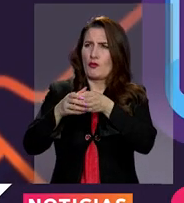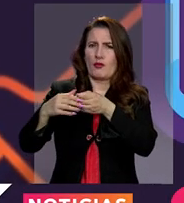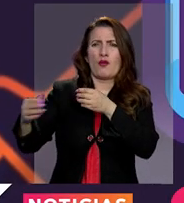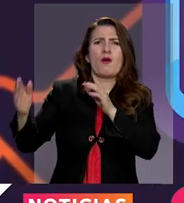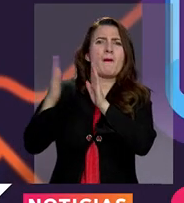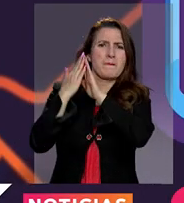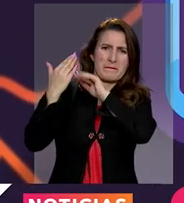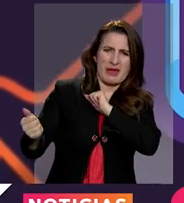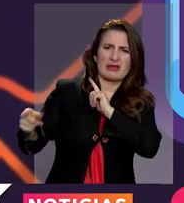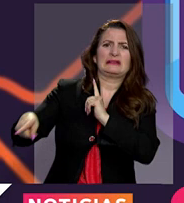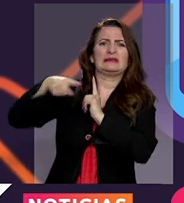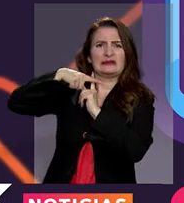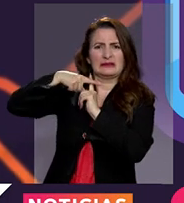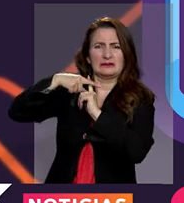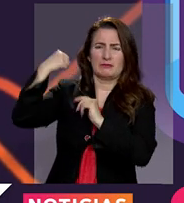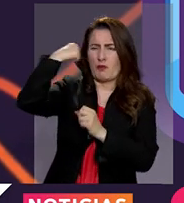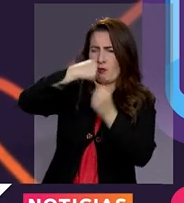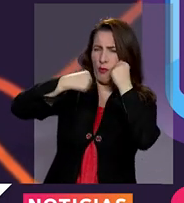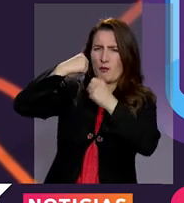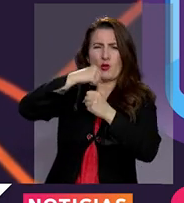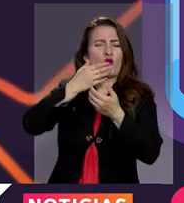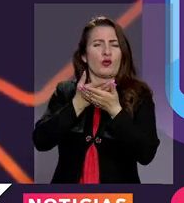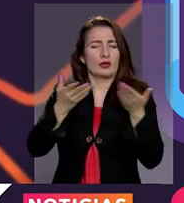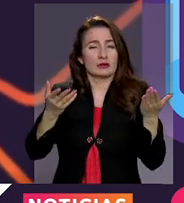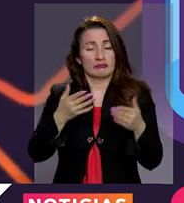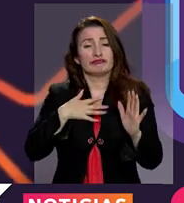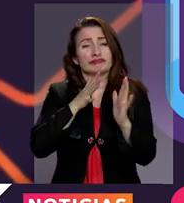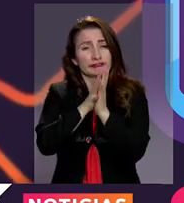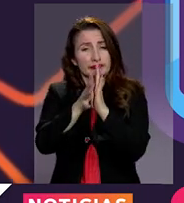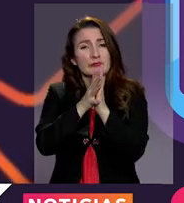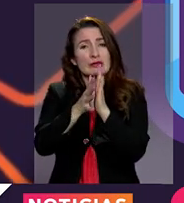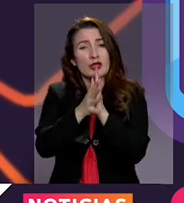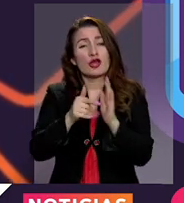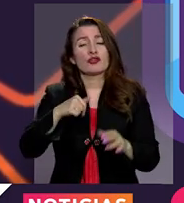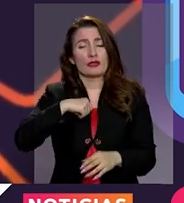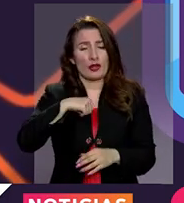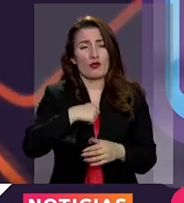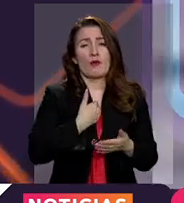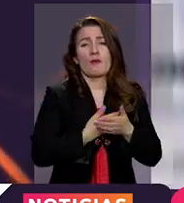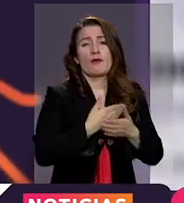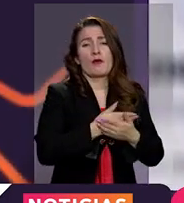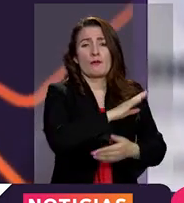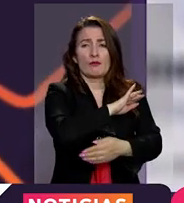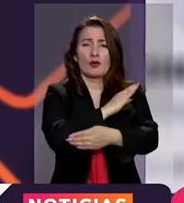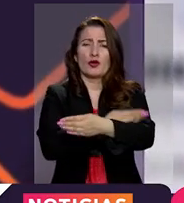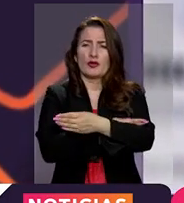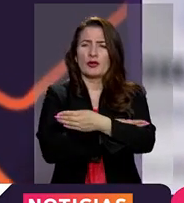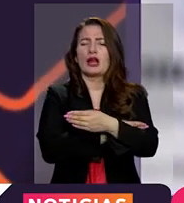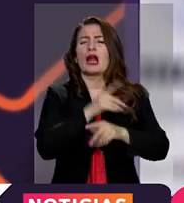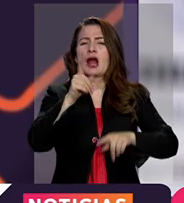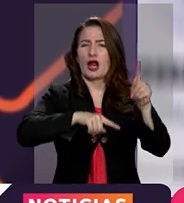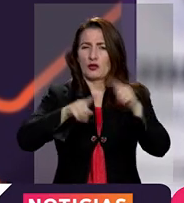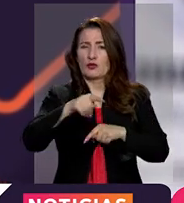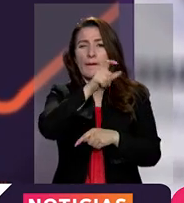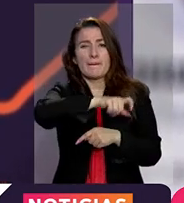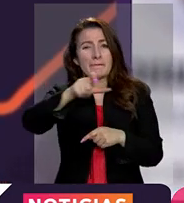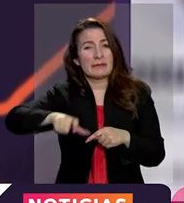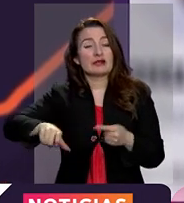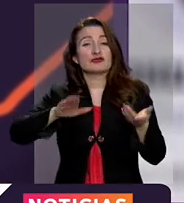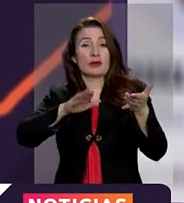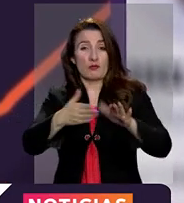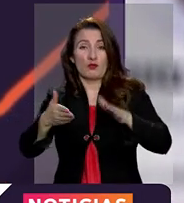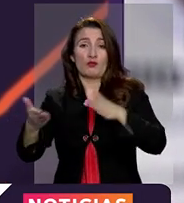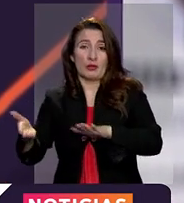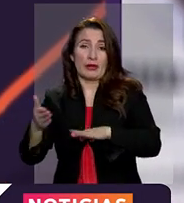amenazas y agresiones de otro lado la funcionaria dijo que tiene en su poder denuncia sobre un número no confirmado de personas muertas